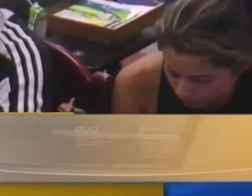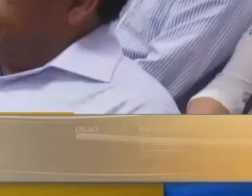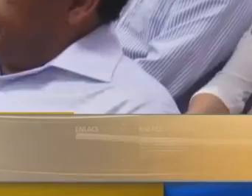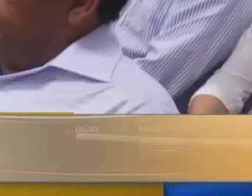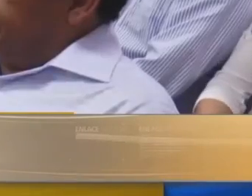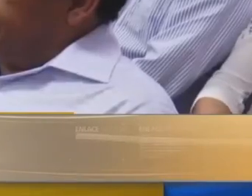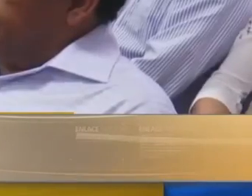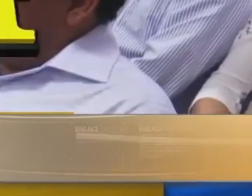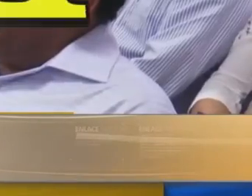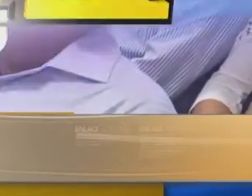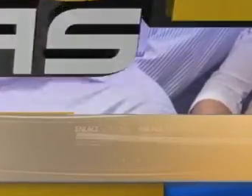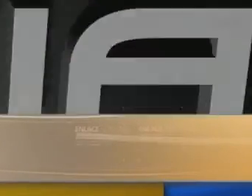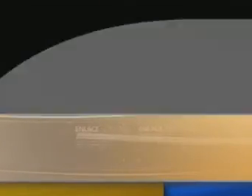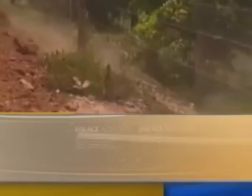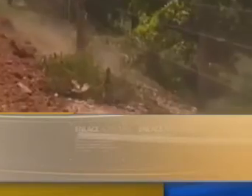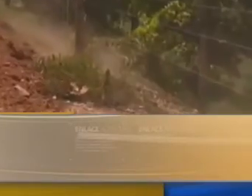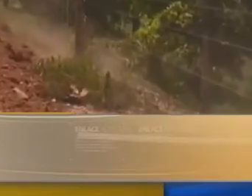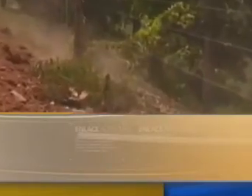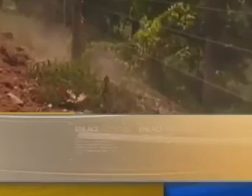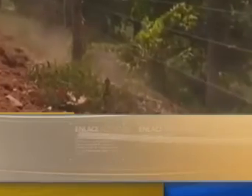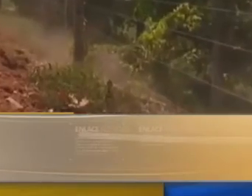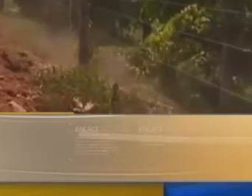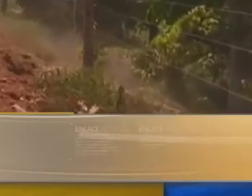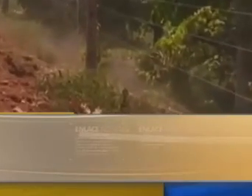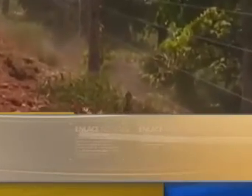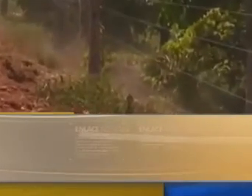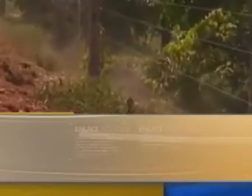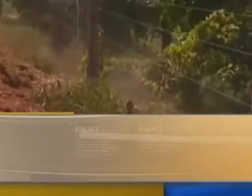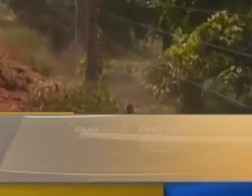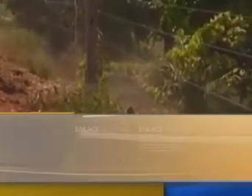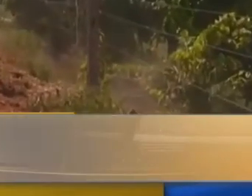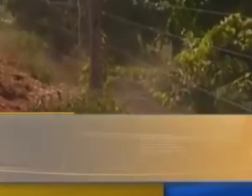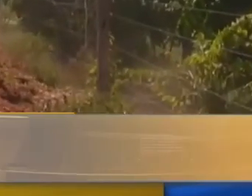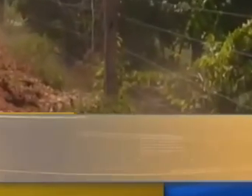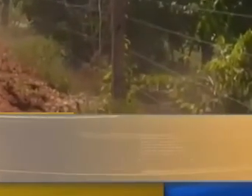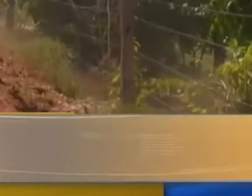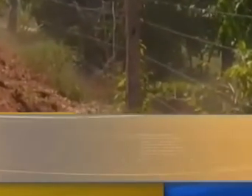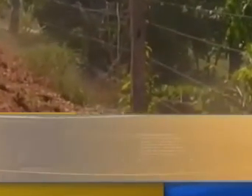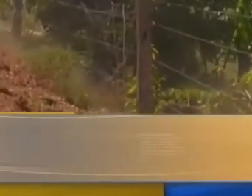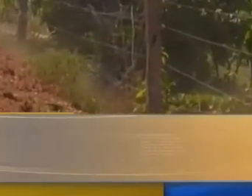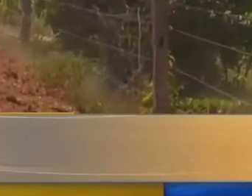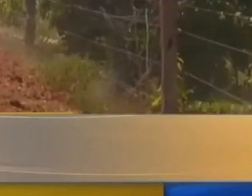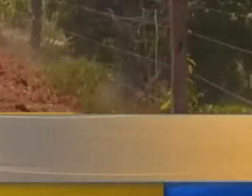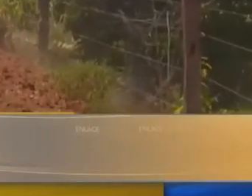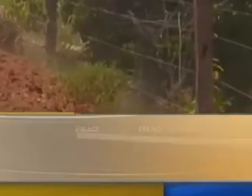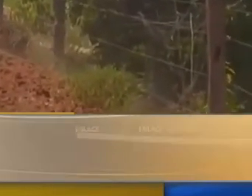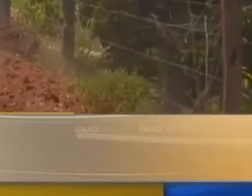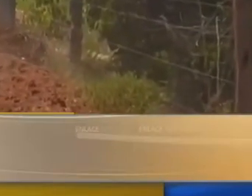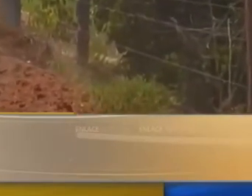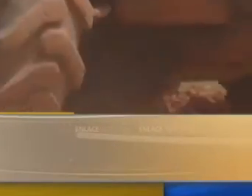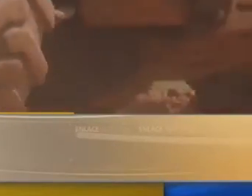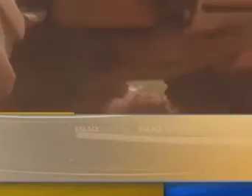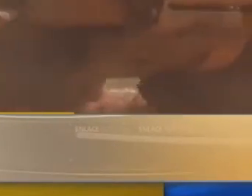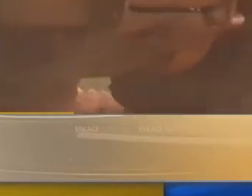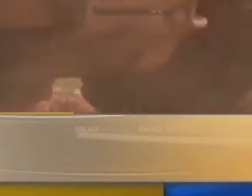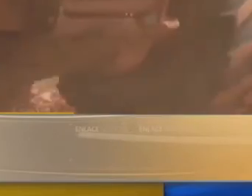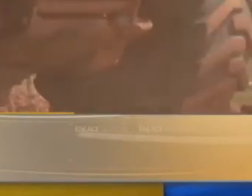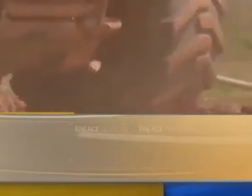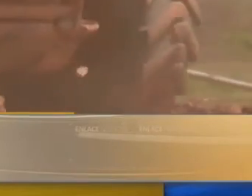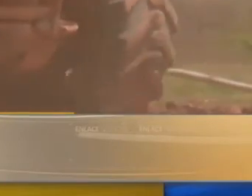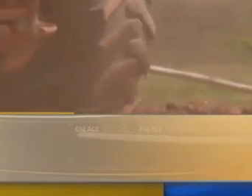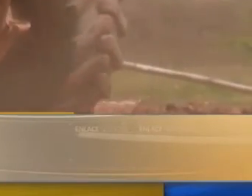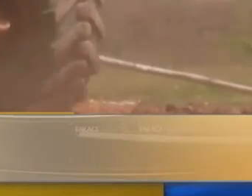en las rutas de los deportistas. Comunidad de la vereda Ciénaga Brava creó su propio frente de seguridad, denominado el árbol telefónico.